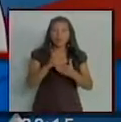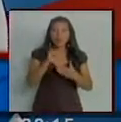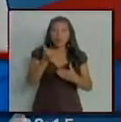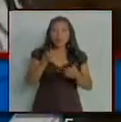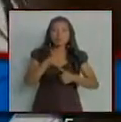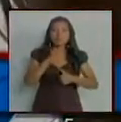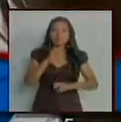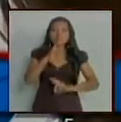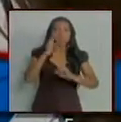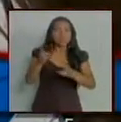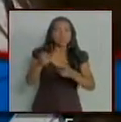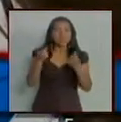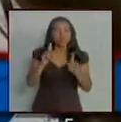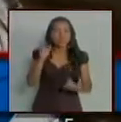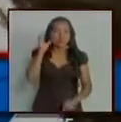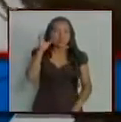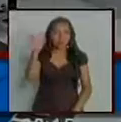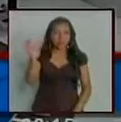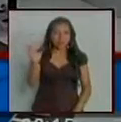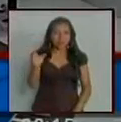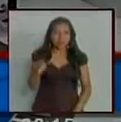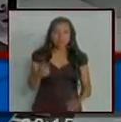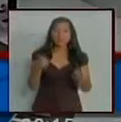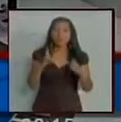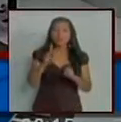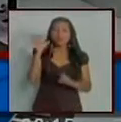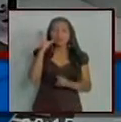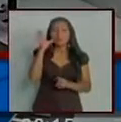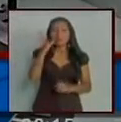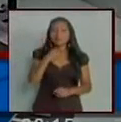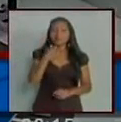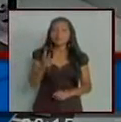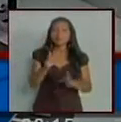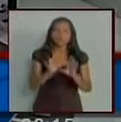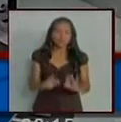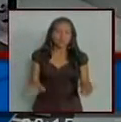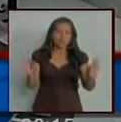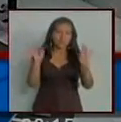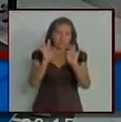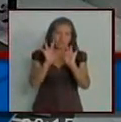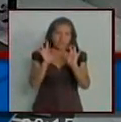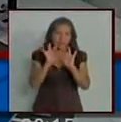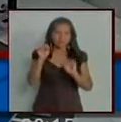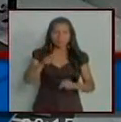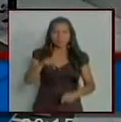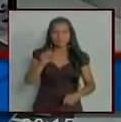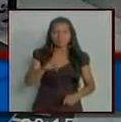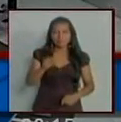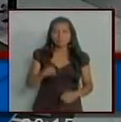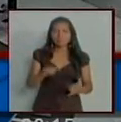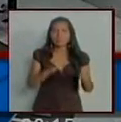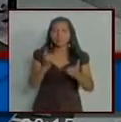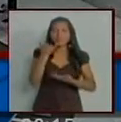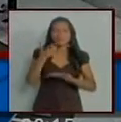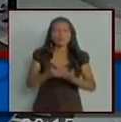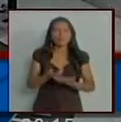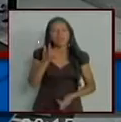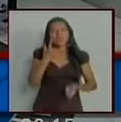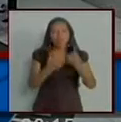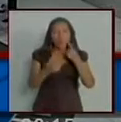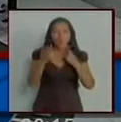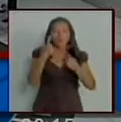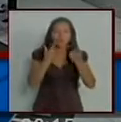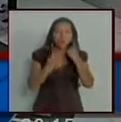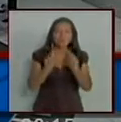como reflejo ante un sonido. O sea, la voz de la madre, qué importante, porque es cierto, definitivamente cuando el bebé llora y es